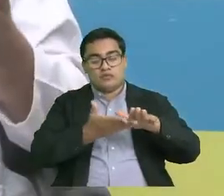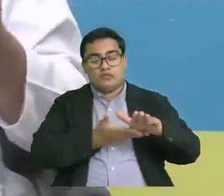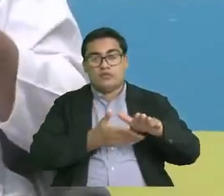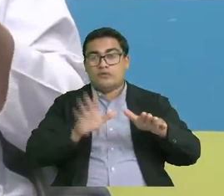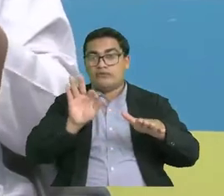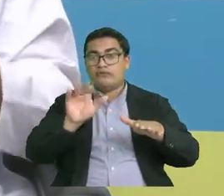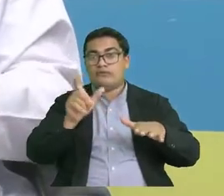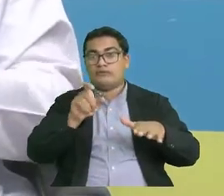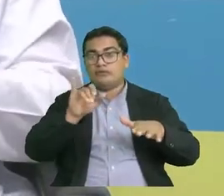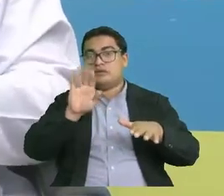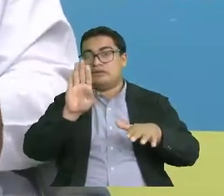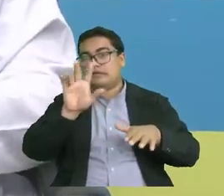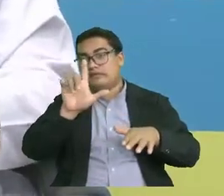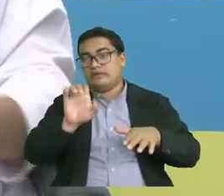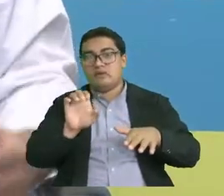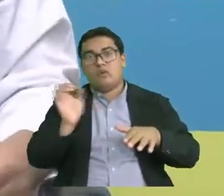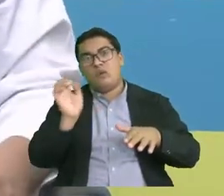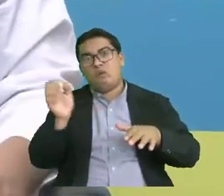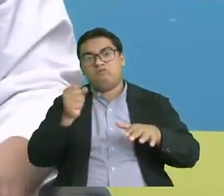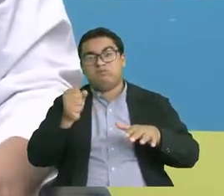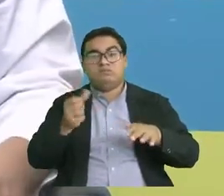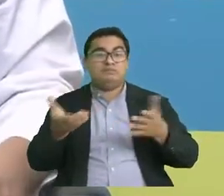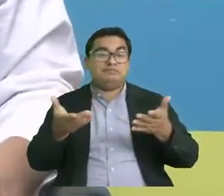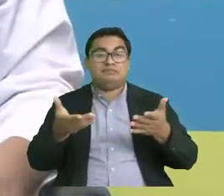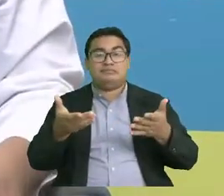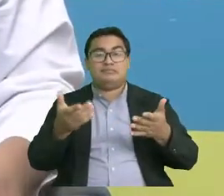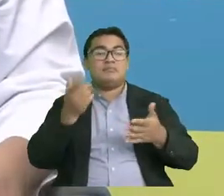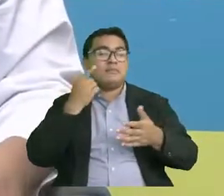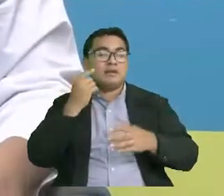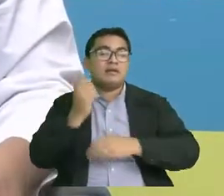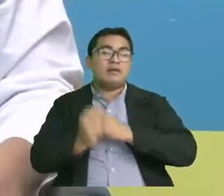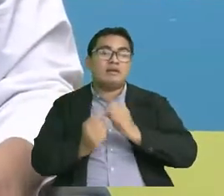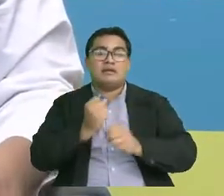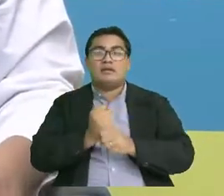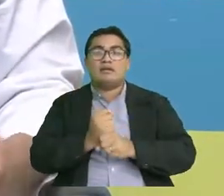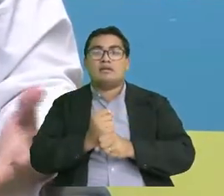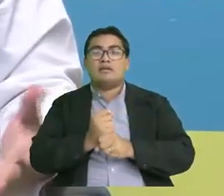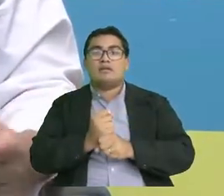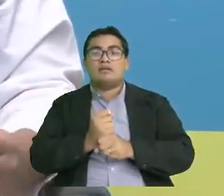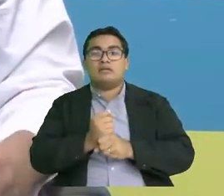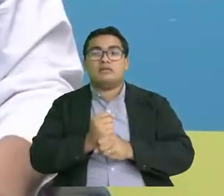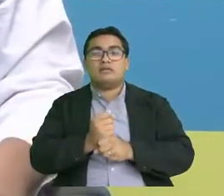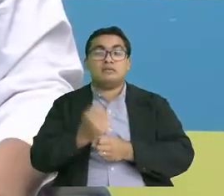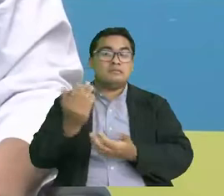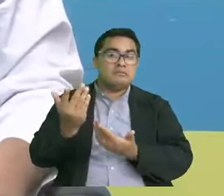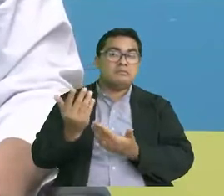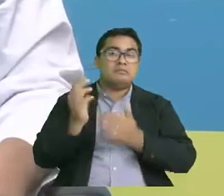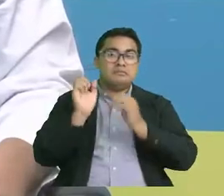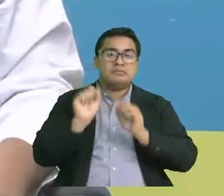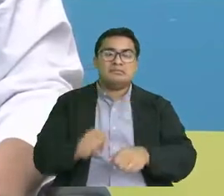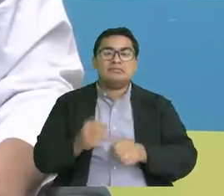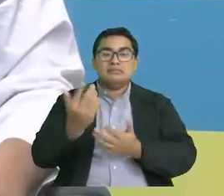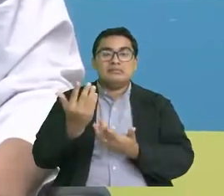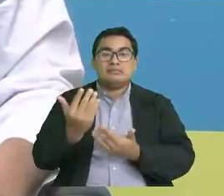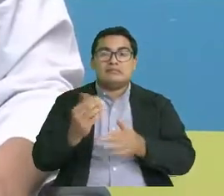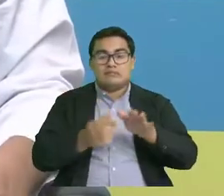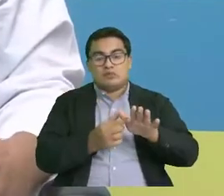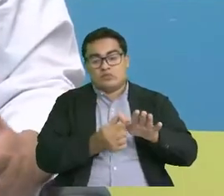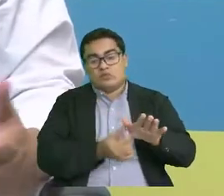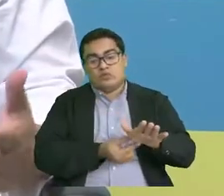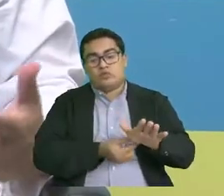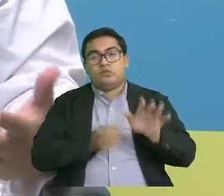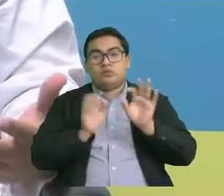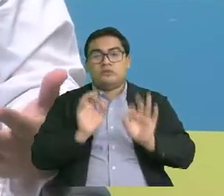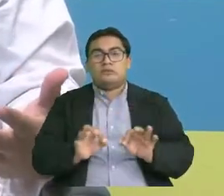rígido. Ver la edad en la que está el paciente. Ya si está en edad en la que todavía podemos esperar la formación de un arco plantar, que